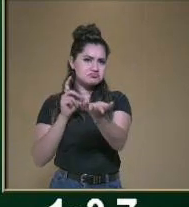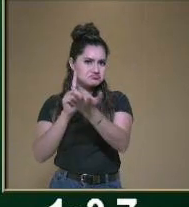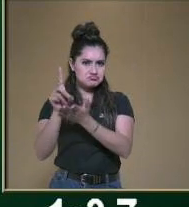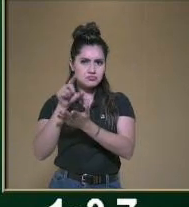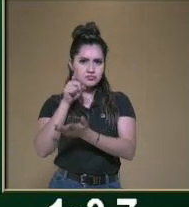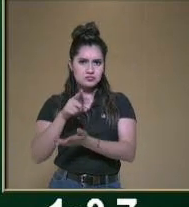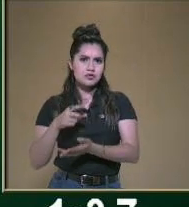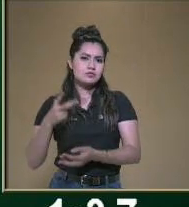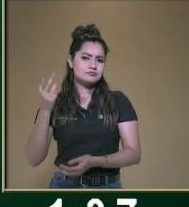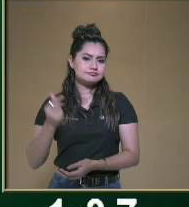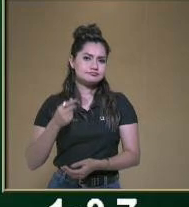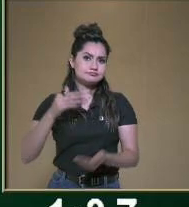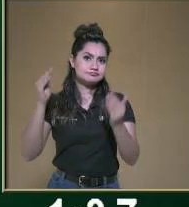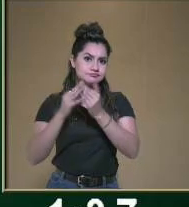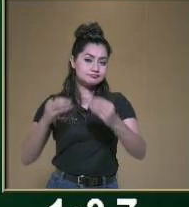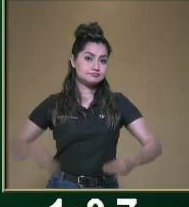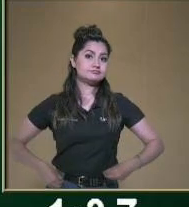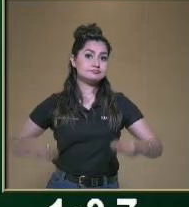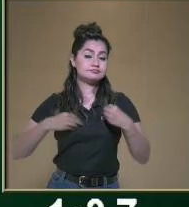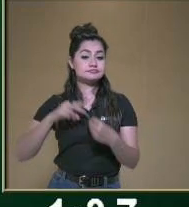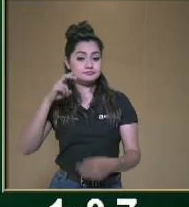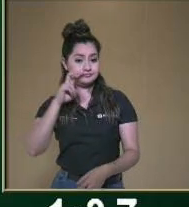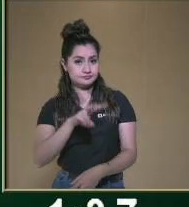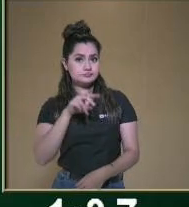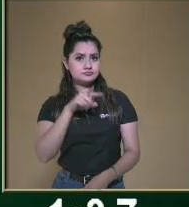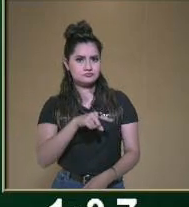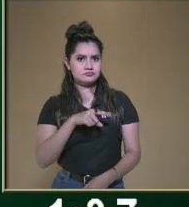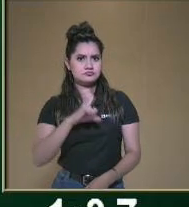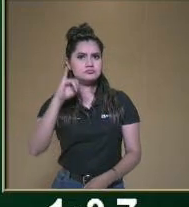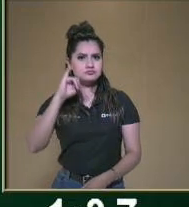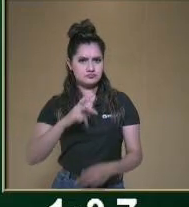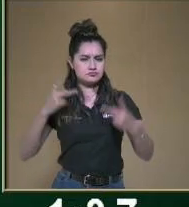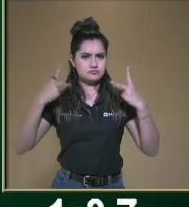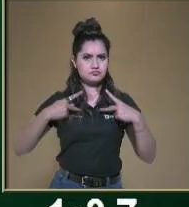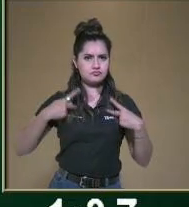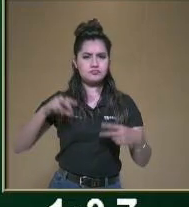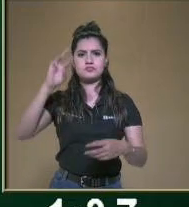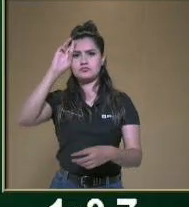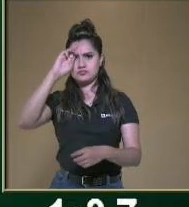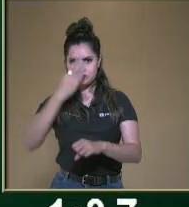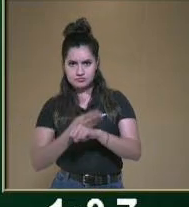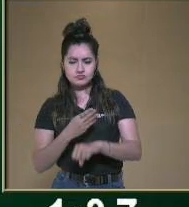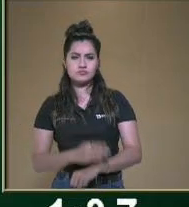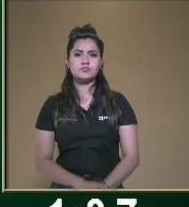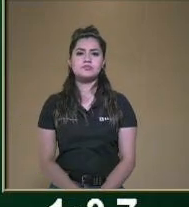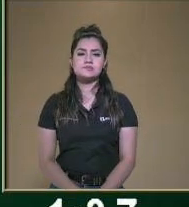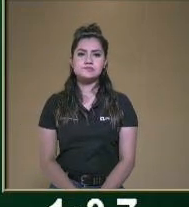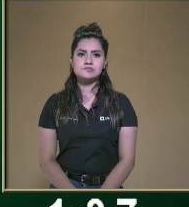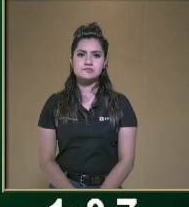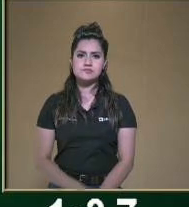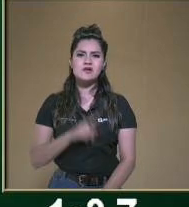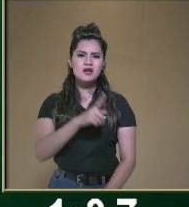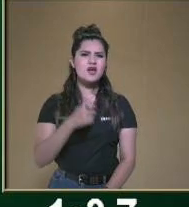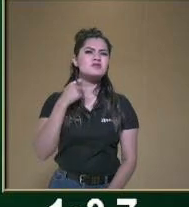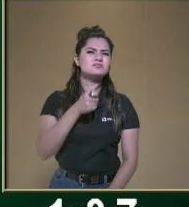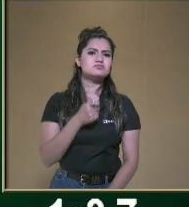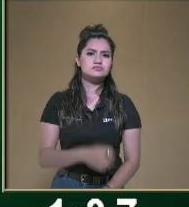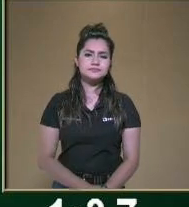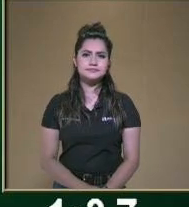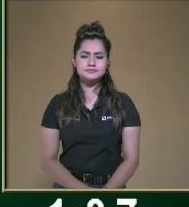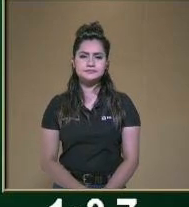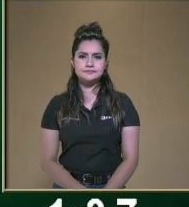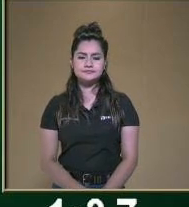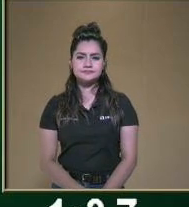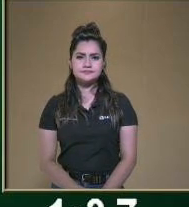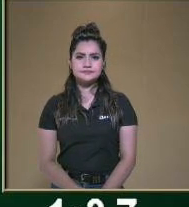pues tenemos que ver si somos unos adoptantes responsables. ¿Qué quiere decir esto? Pues bueno, que